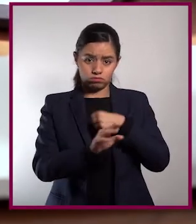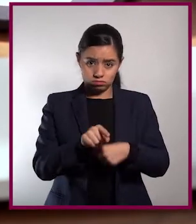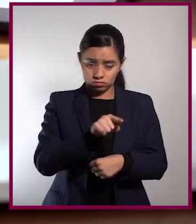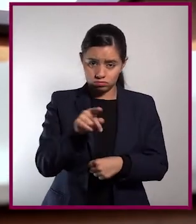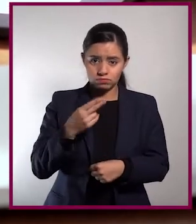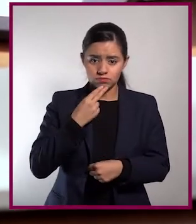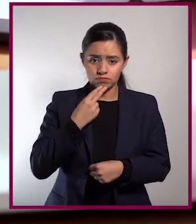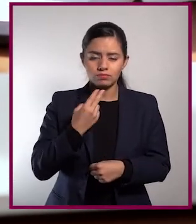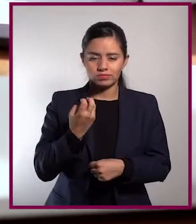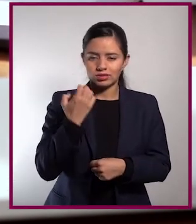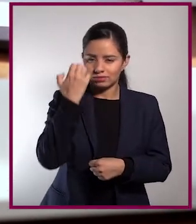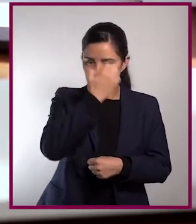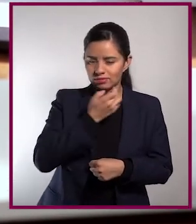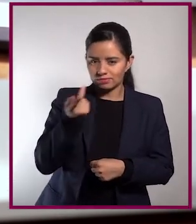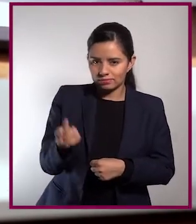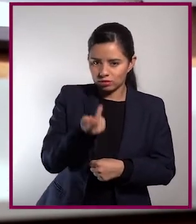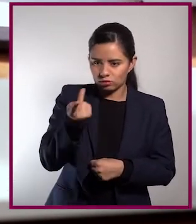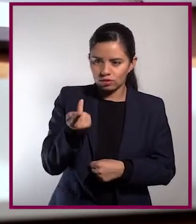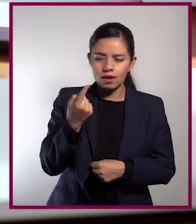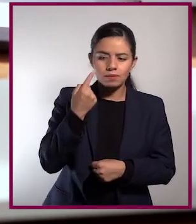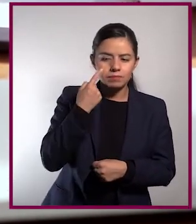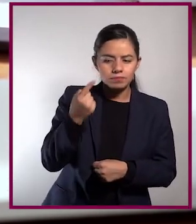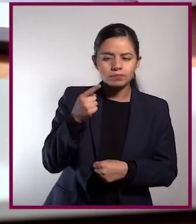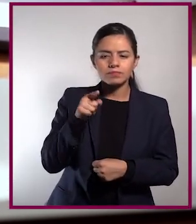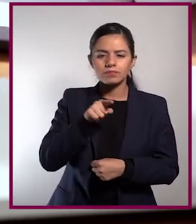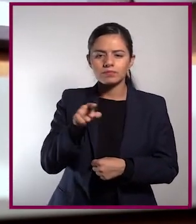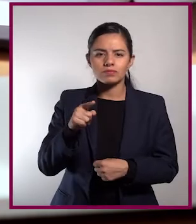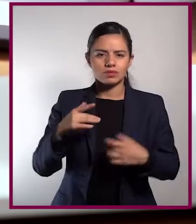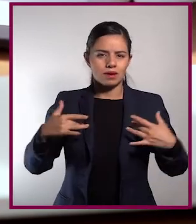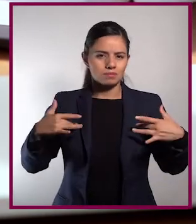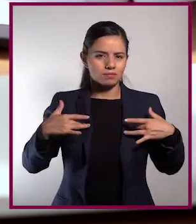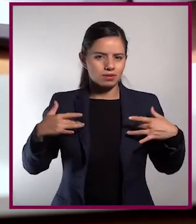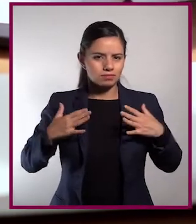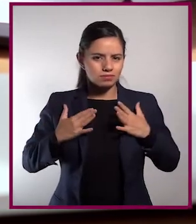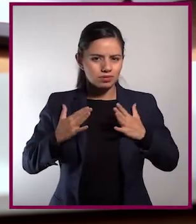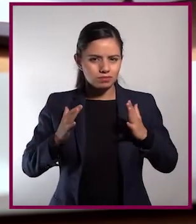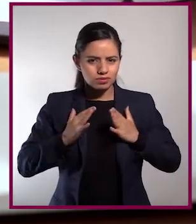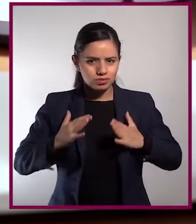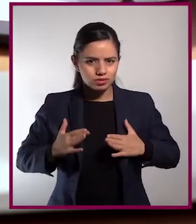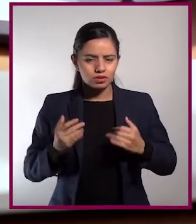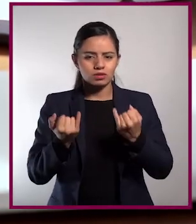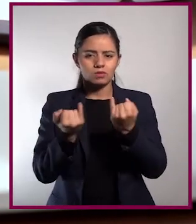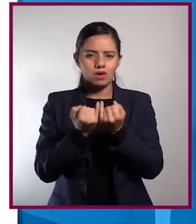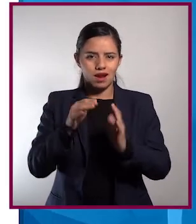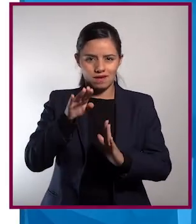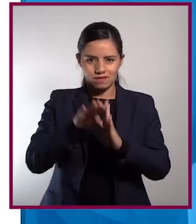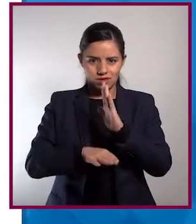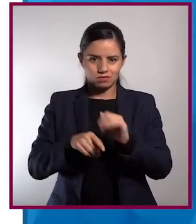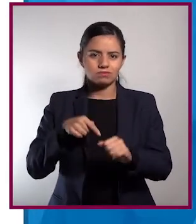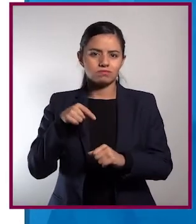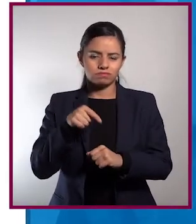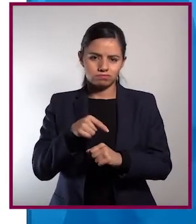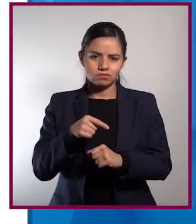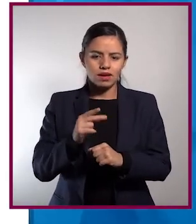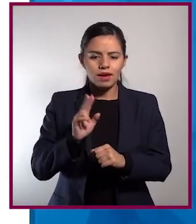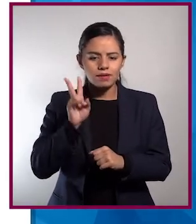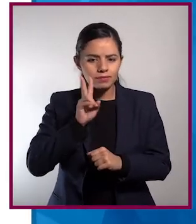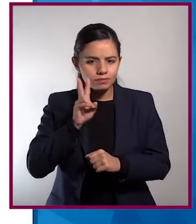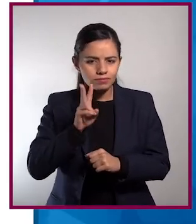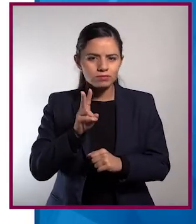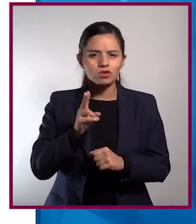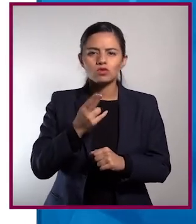la especialista hace una exploración visual y palpación de los senos y de los genitales. Se utiliza un